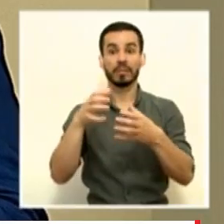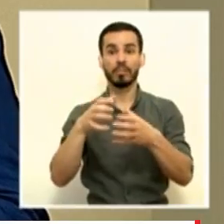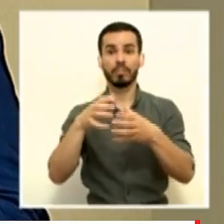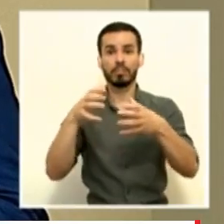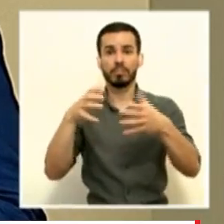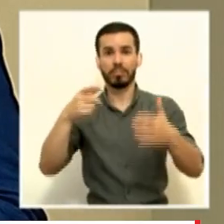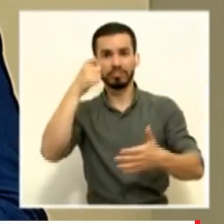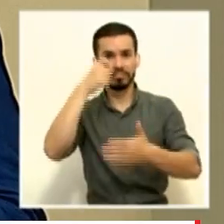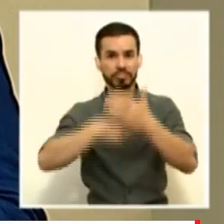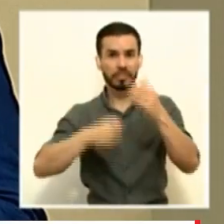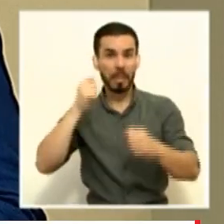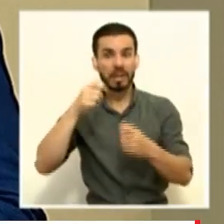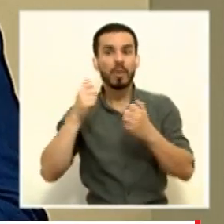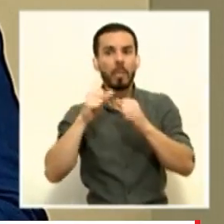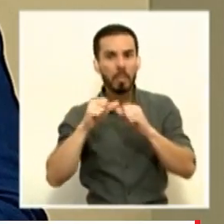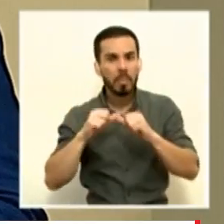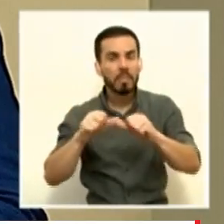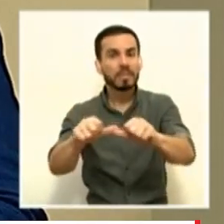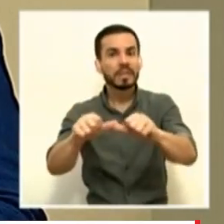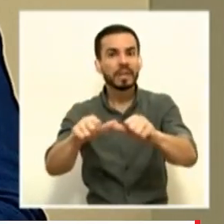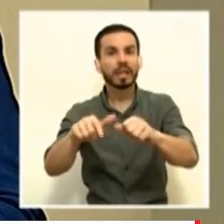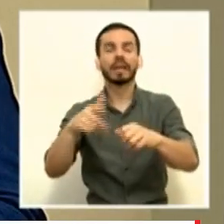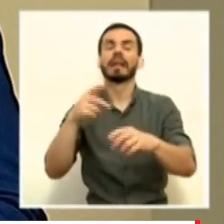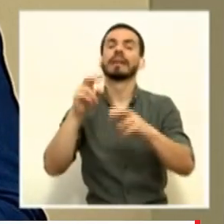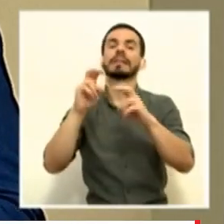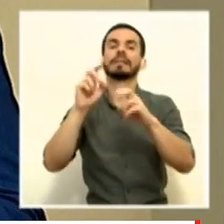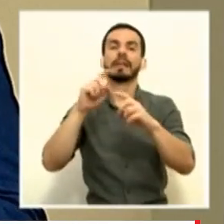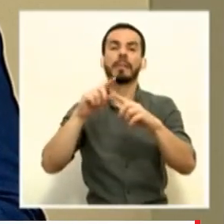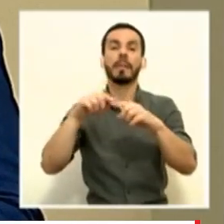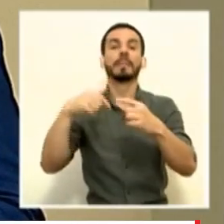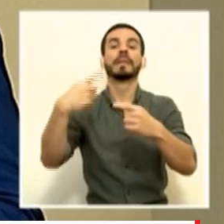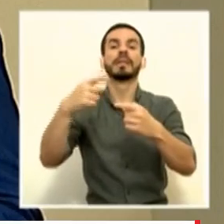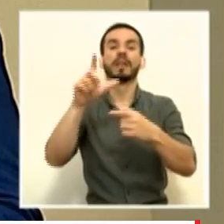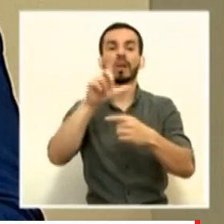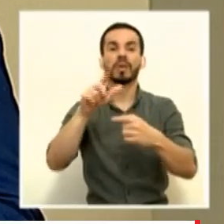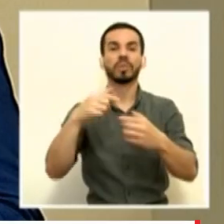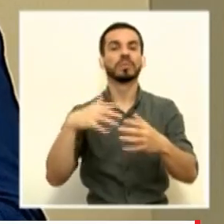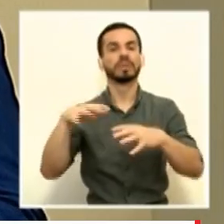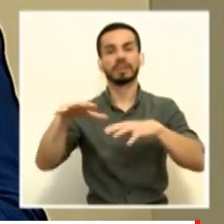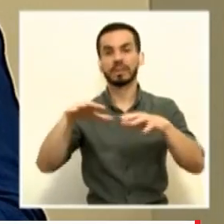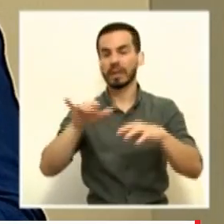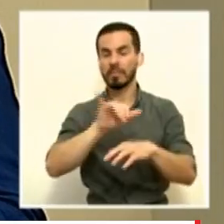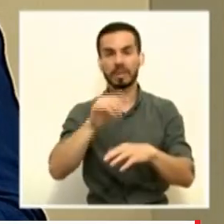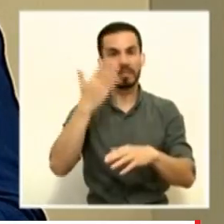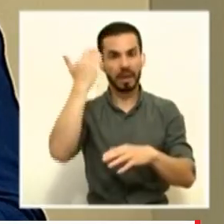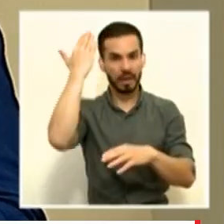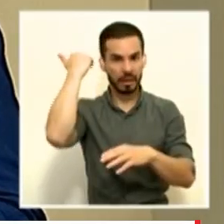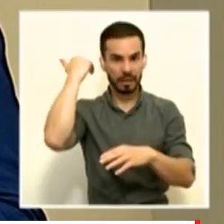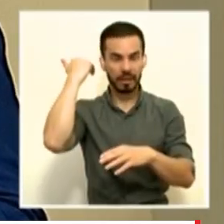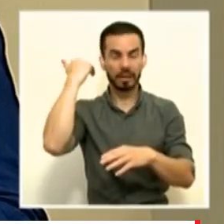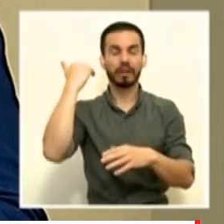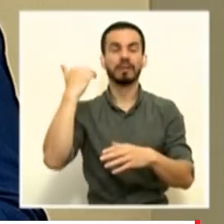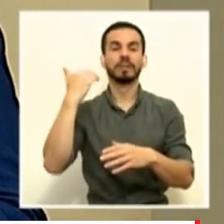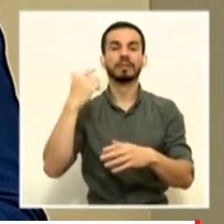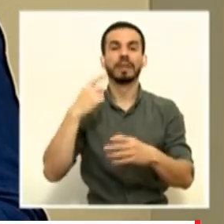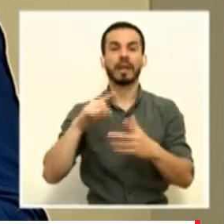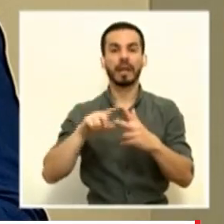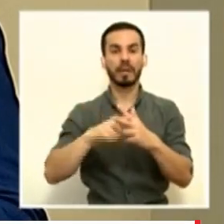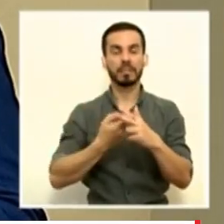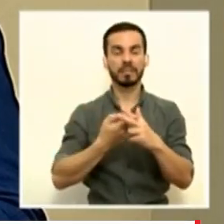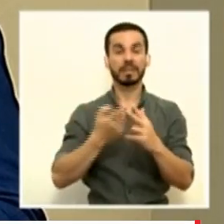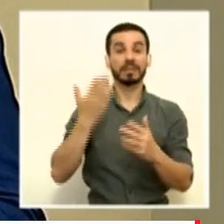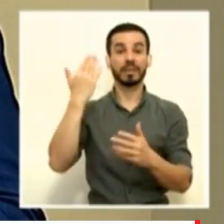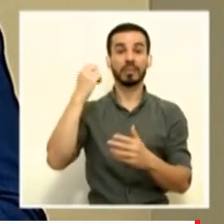puede prolongar más, ya indicamos que a partir del lunes vamos a entrar otra vez en la dinámica que teníamos antes de lo que empezamos el